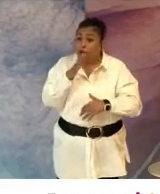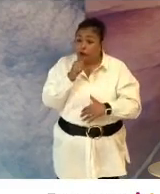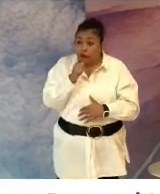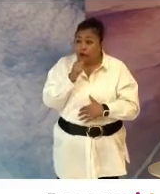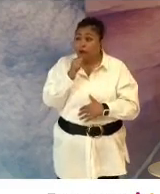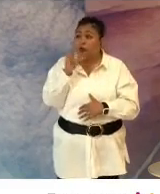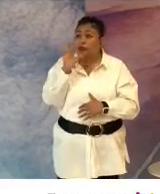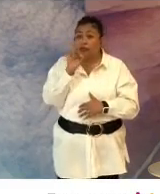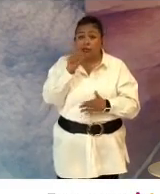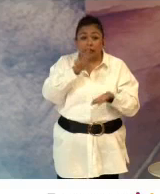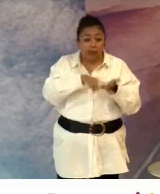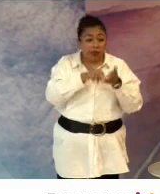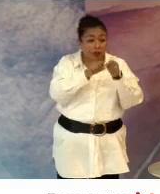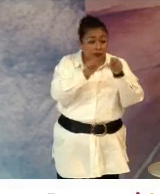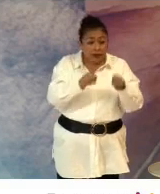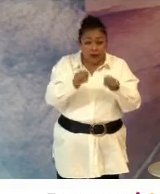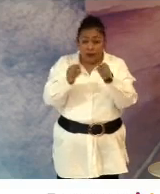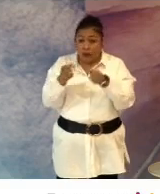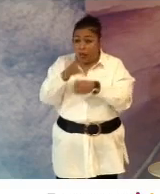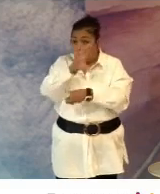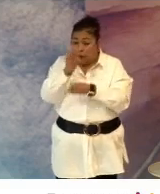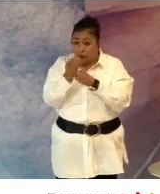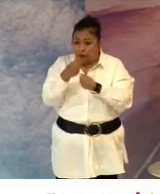en todos los sistemas de la sociedad